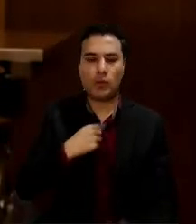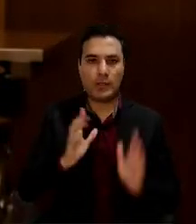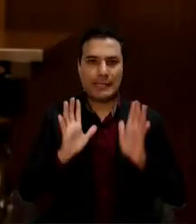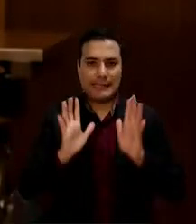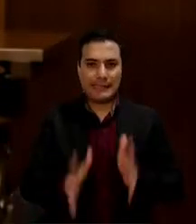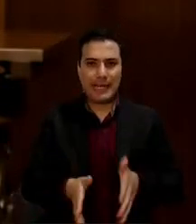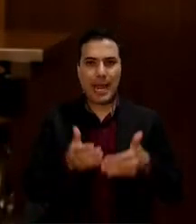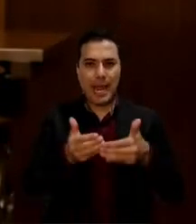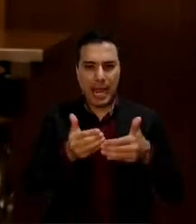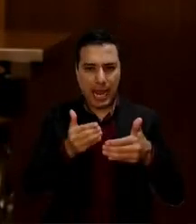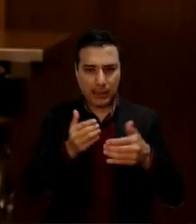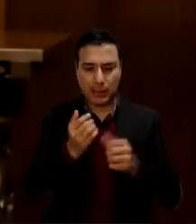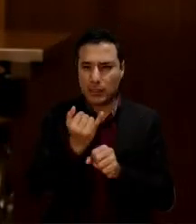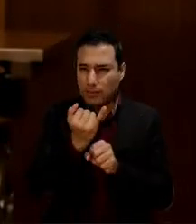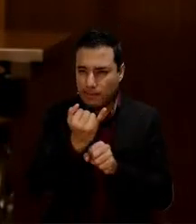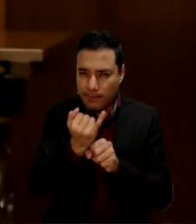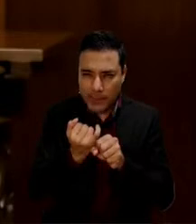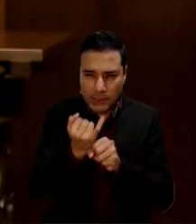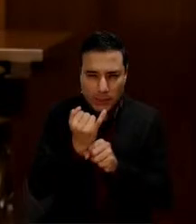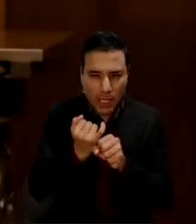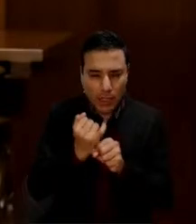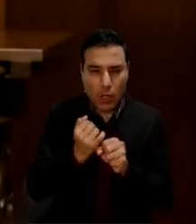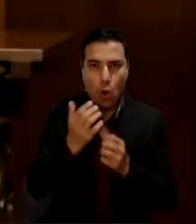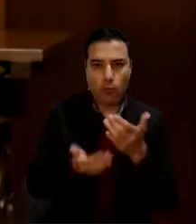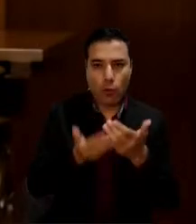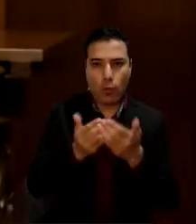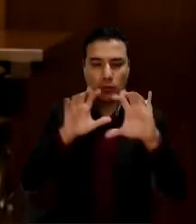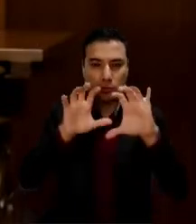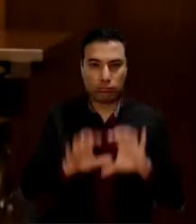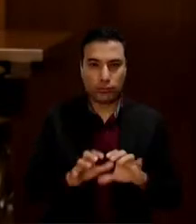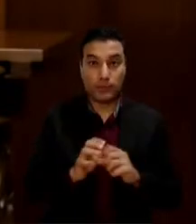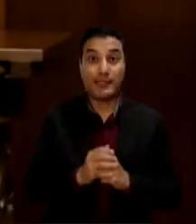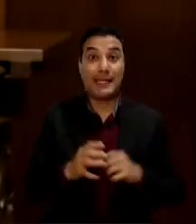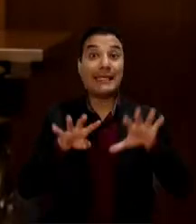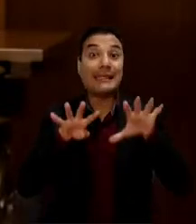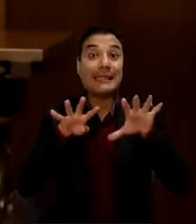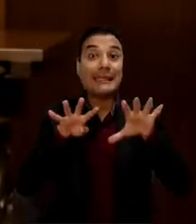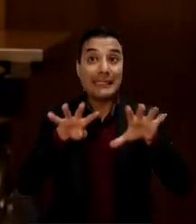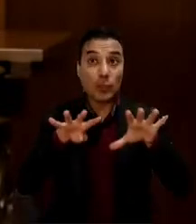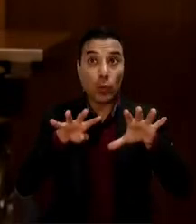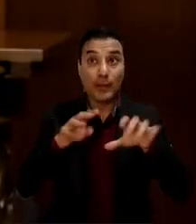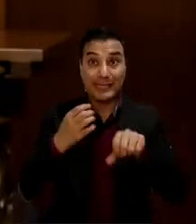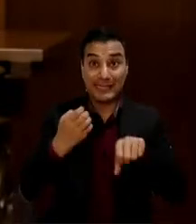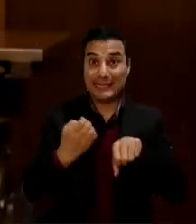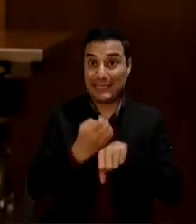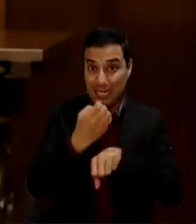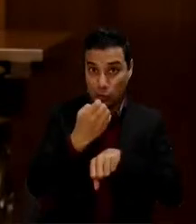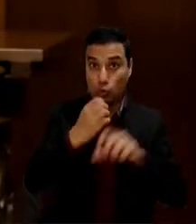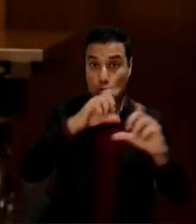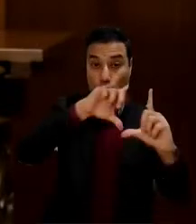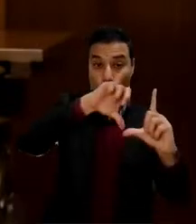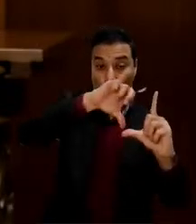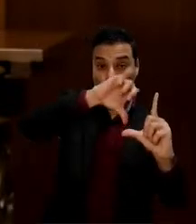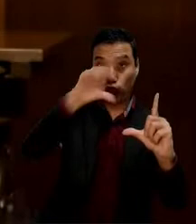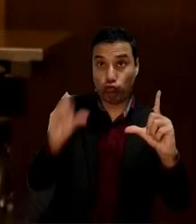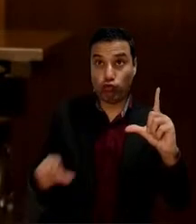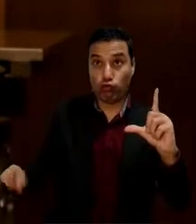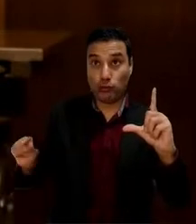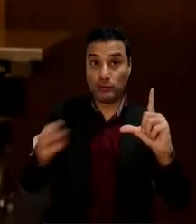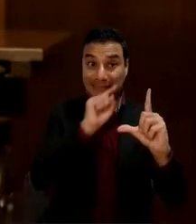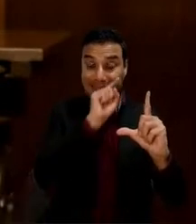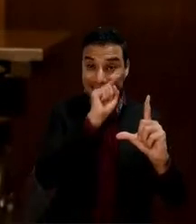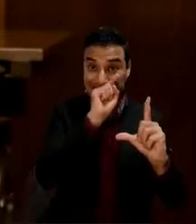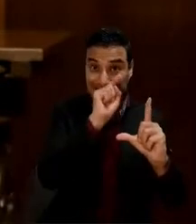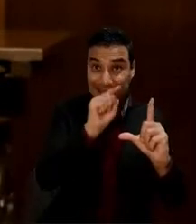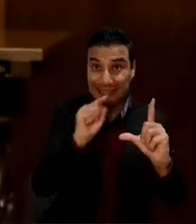esta iniciativa se encontró que 19 entidades federativas de los Estados Unidos